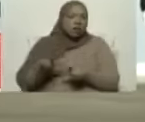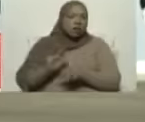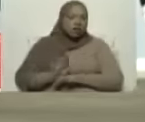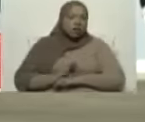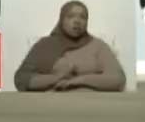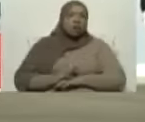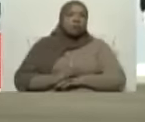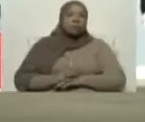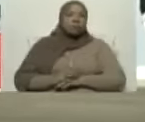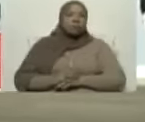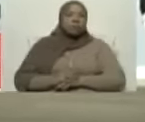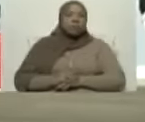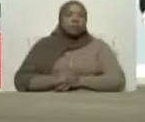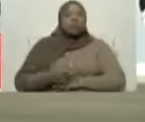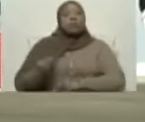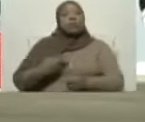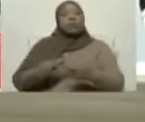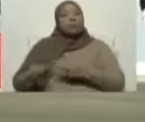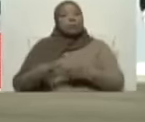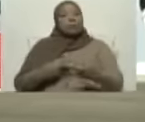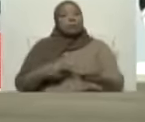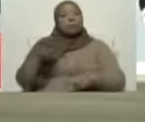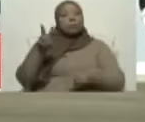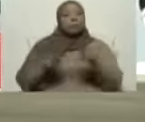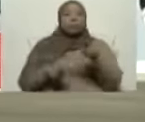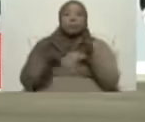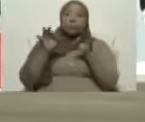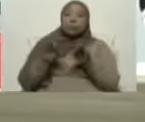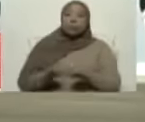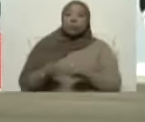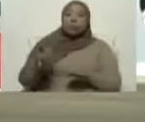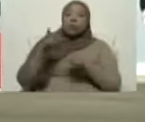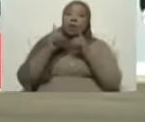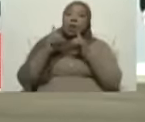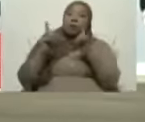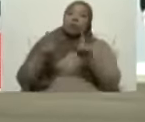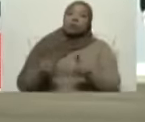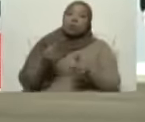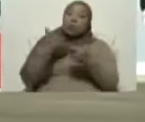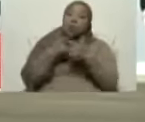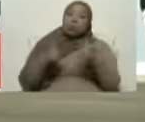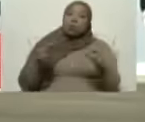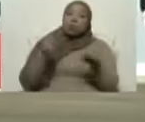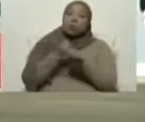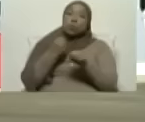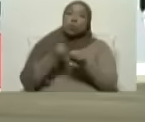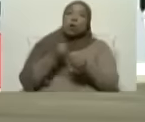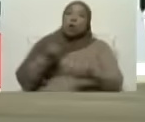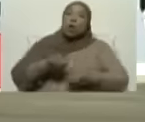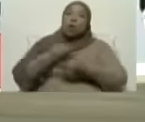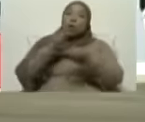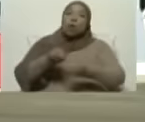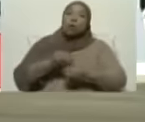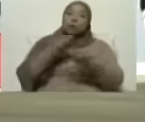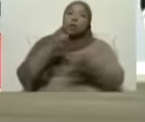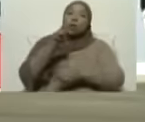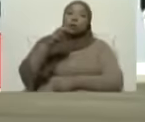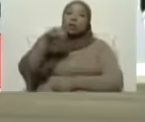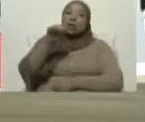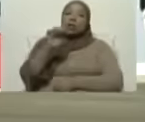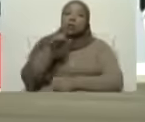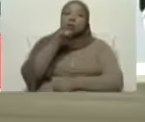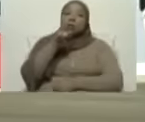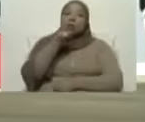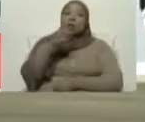Por las razones expuestas, se ratifica la decisión soberana del Consejo Nacional Electoral